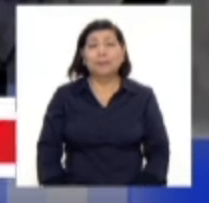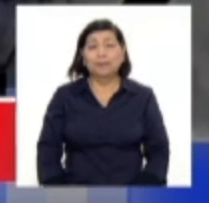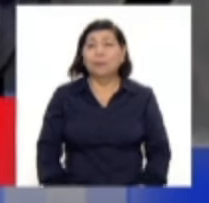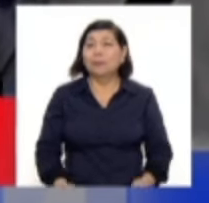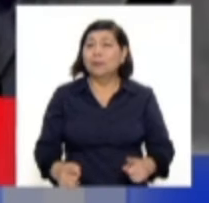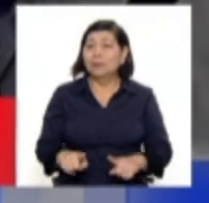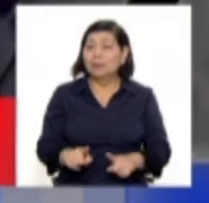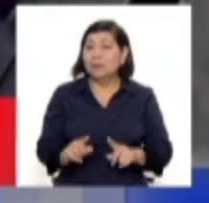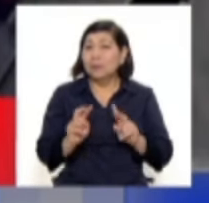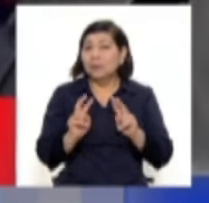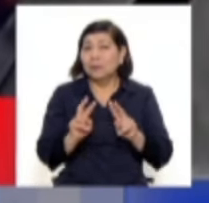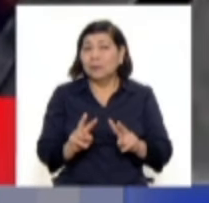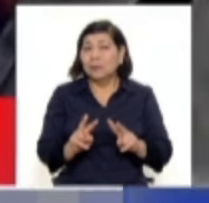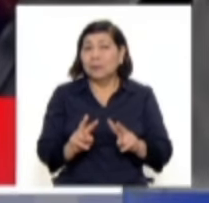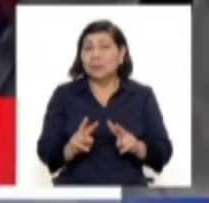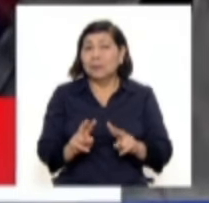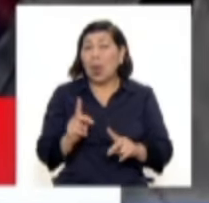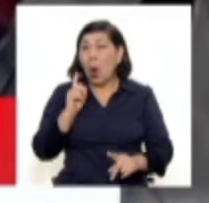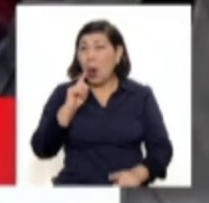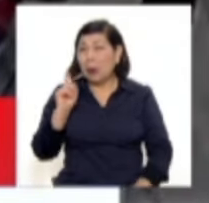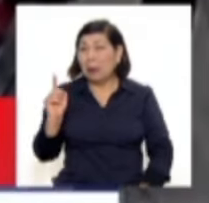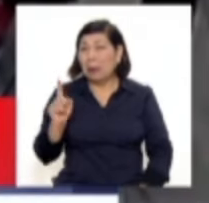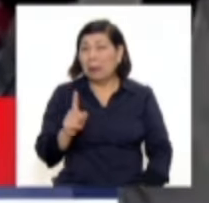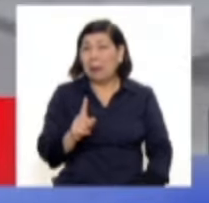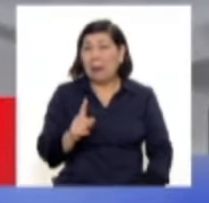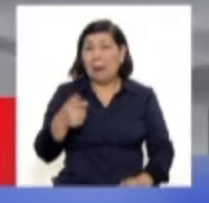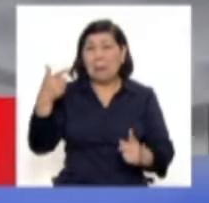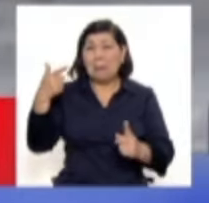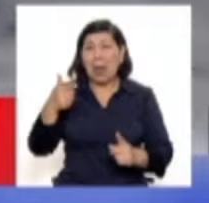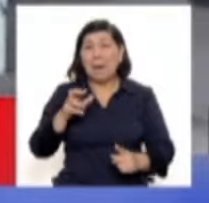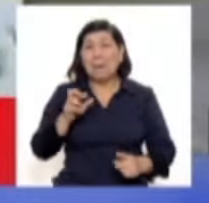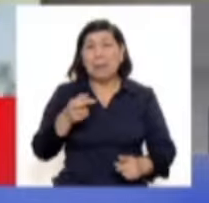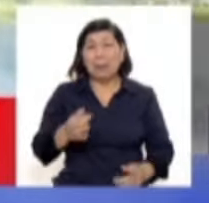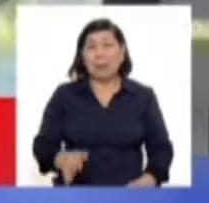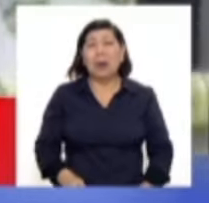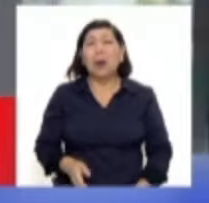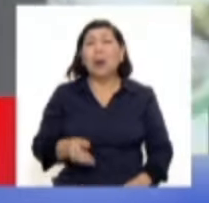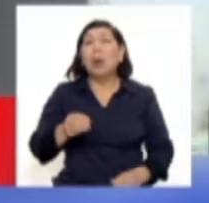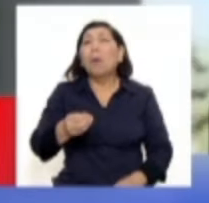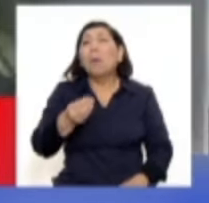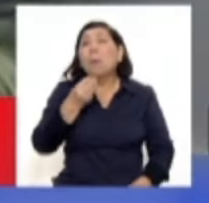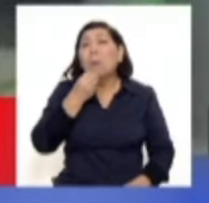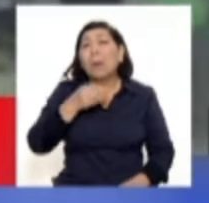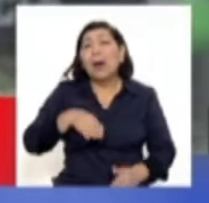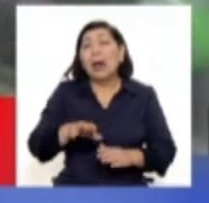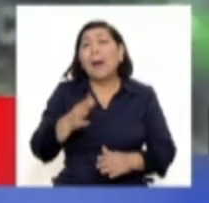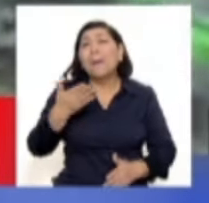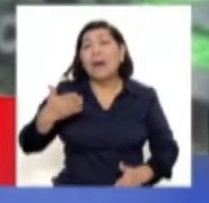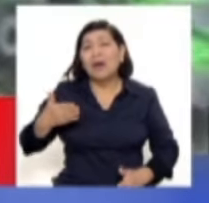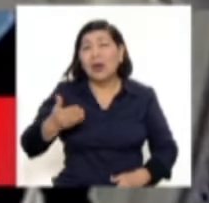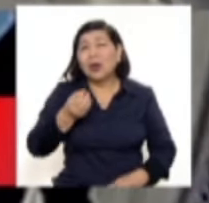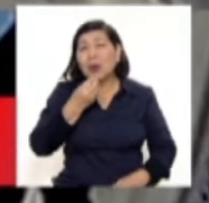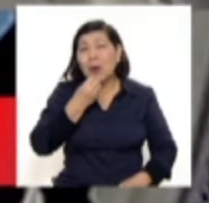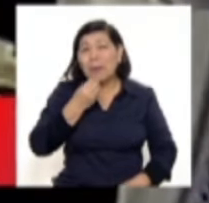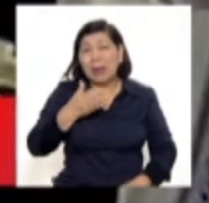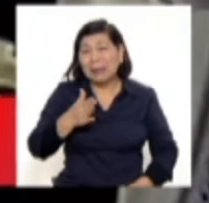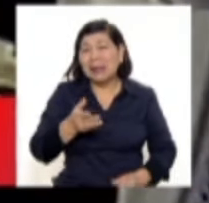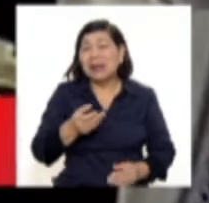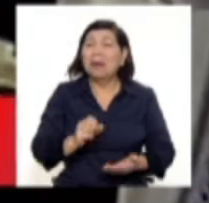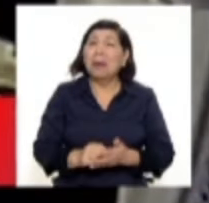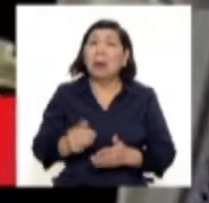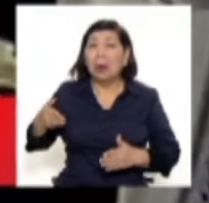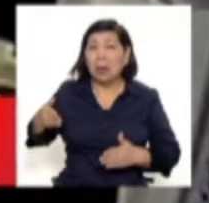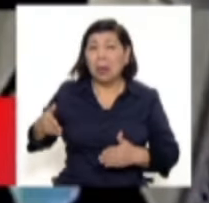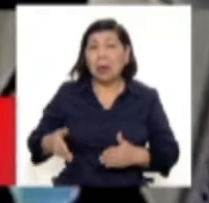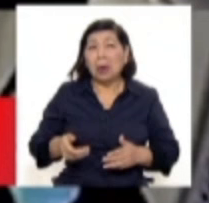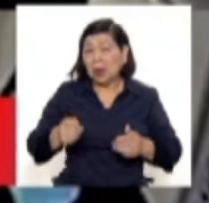Con total frialdad, este sicario ultimó a un padre de familia cuando se encontraba comiendo en una cevichería.